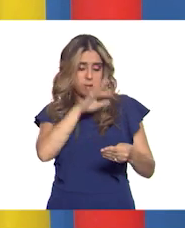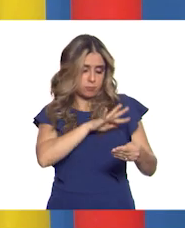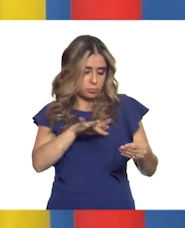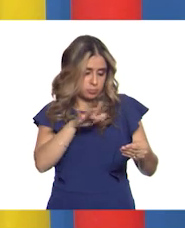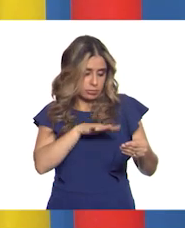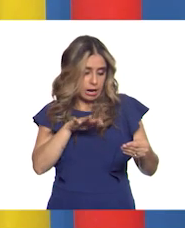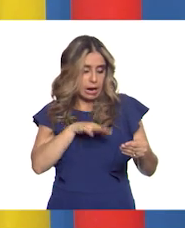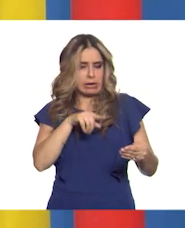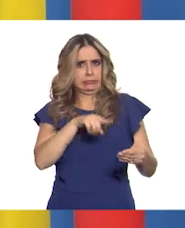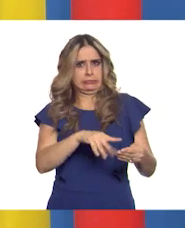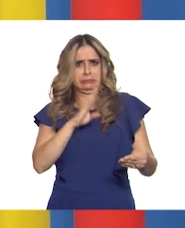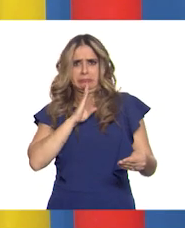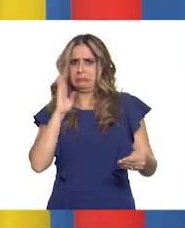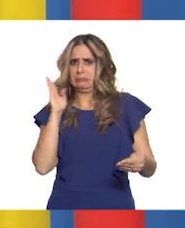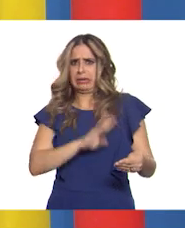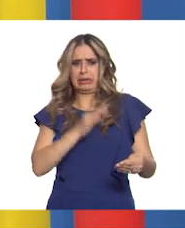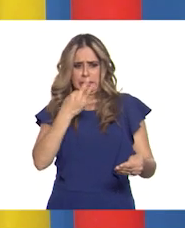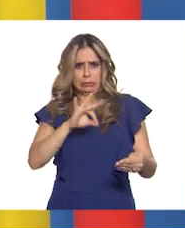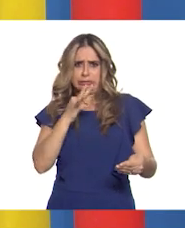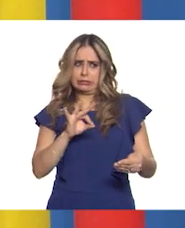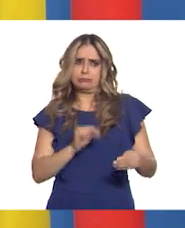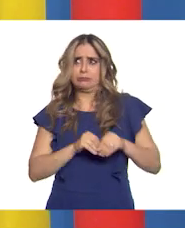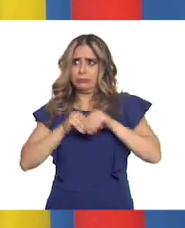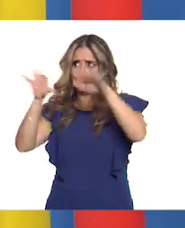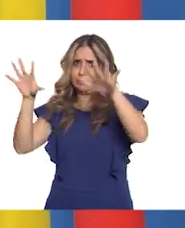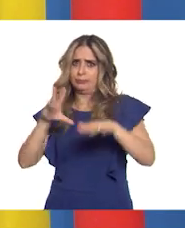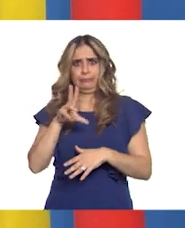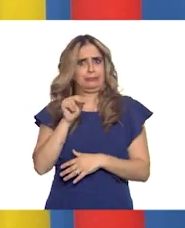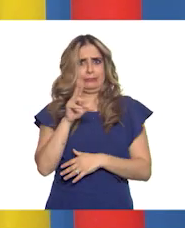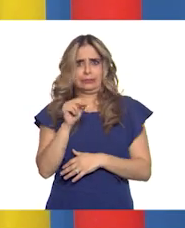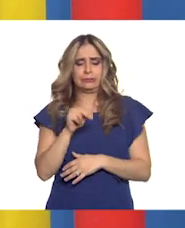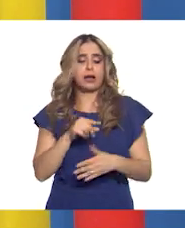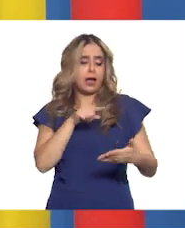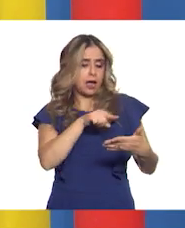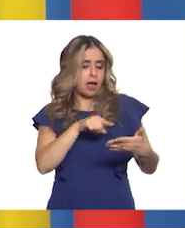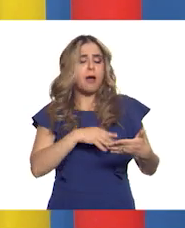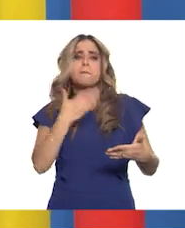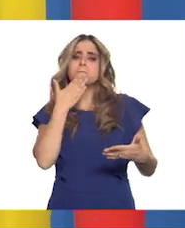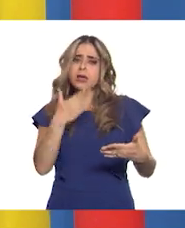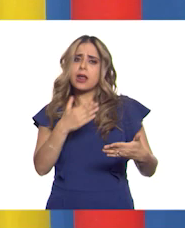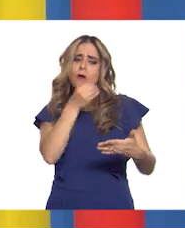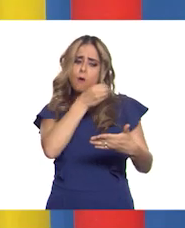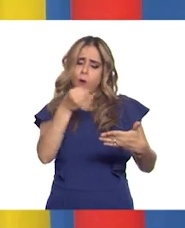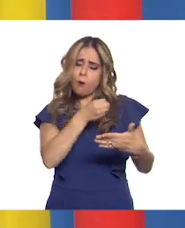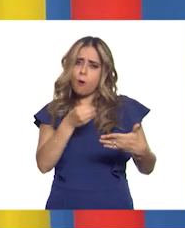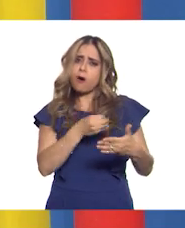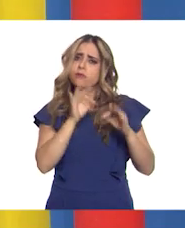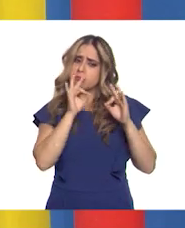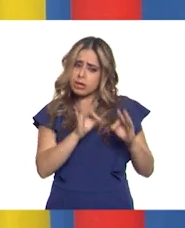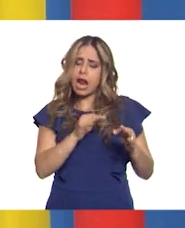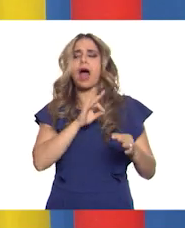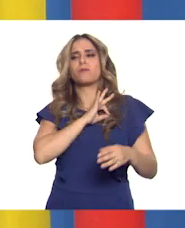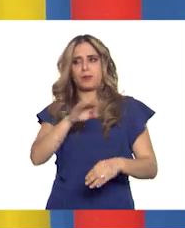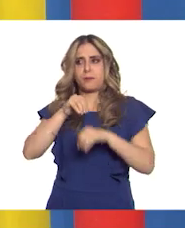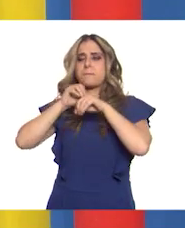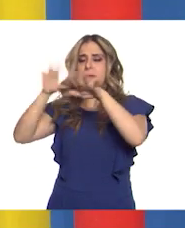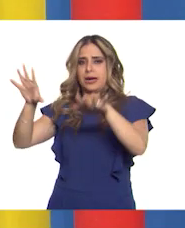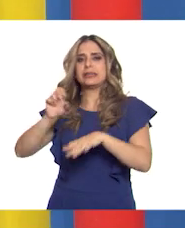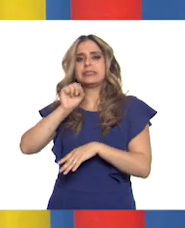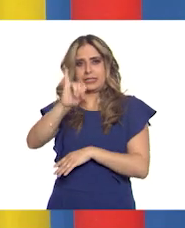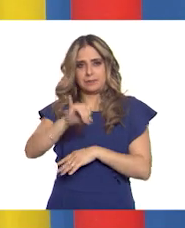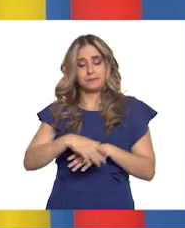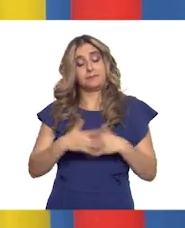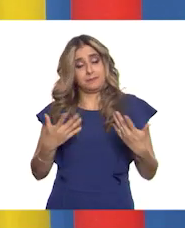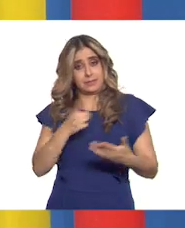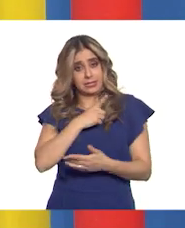que pongamos mucha atención en los criterios de cada publicación y sobre todo que seamos muy respetuosos con